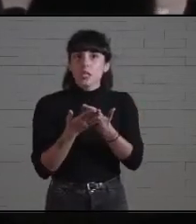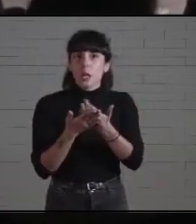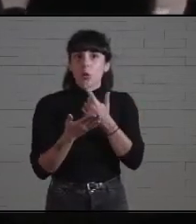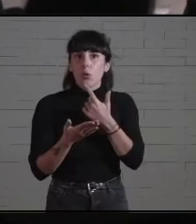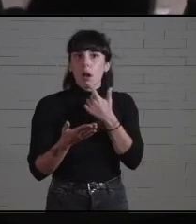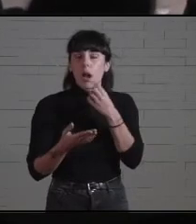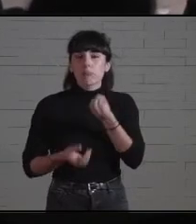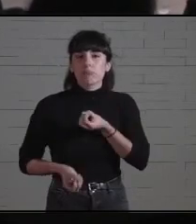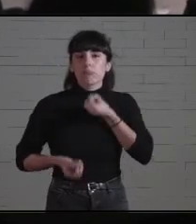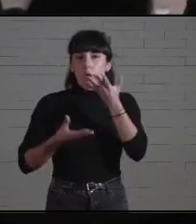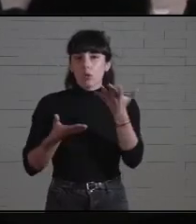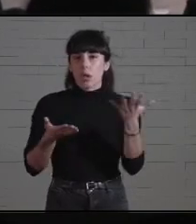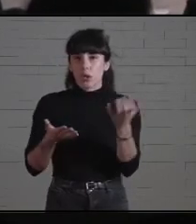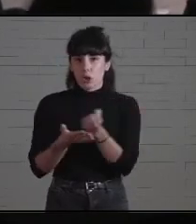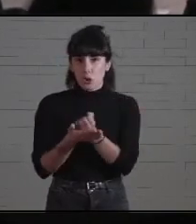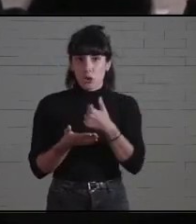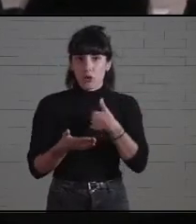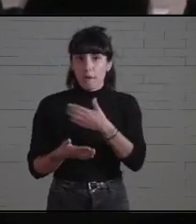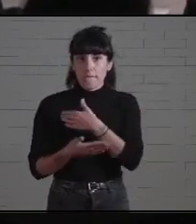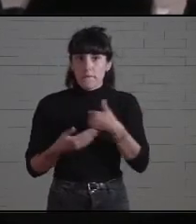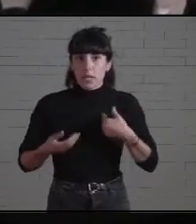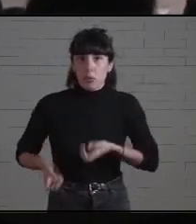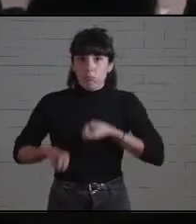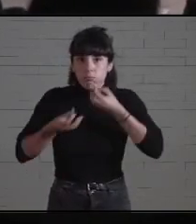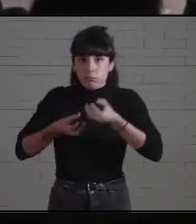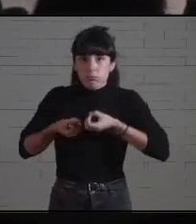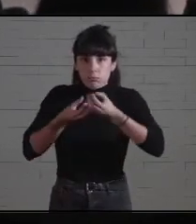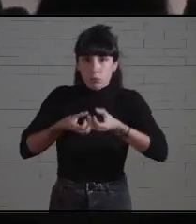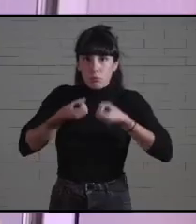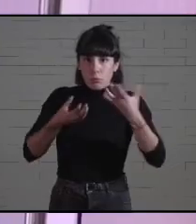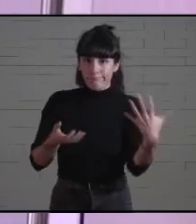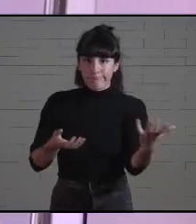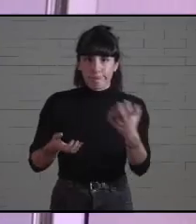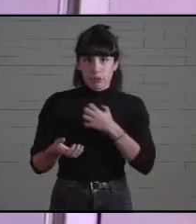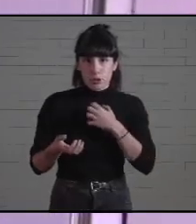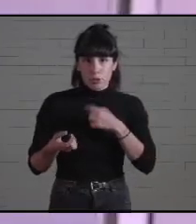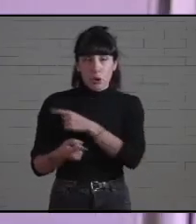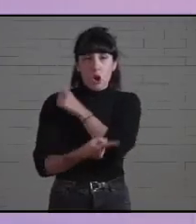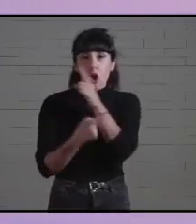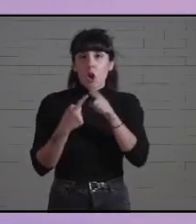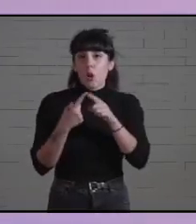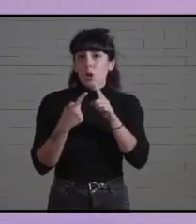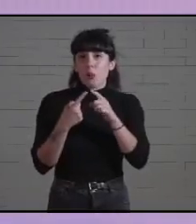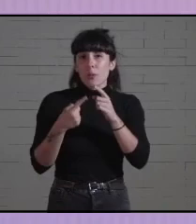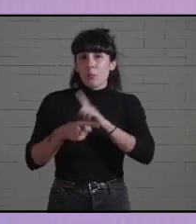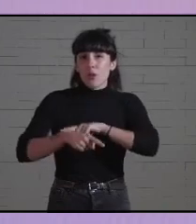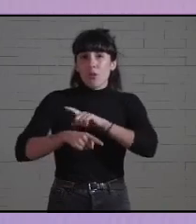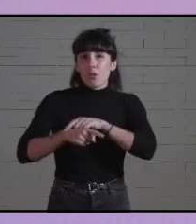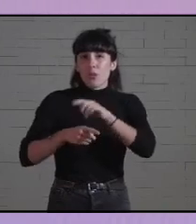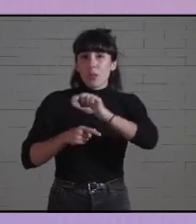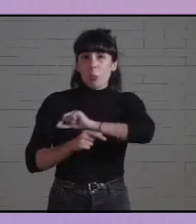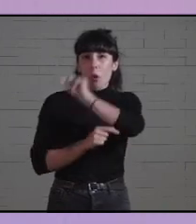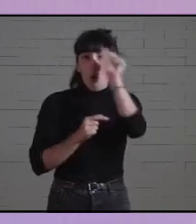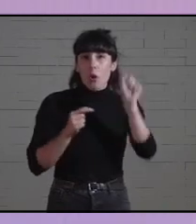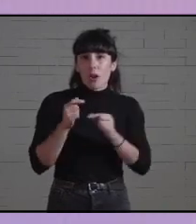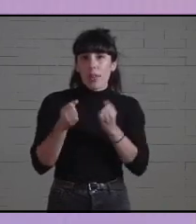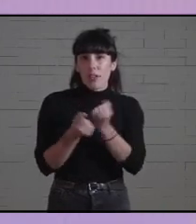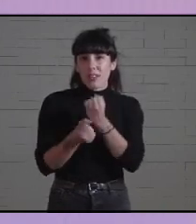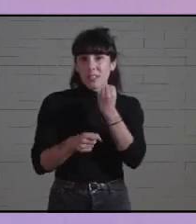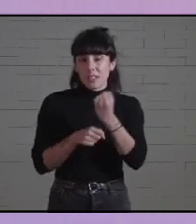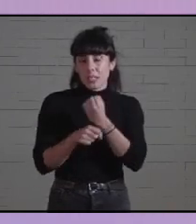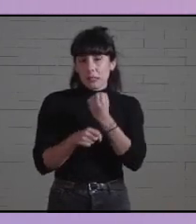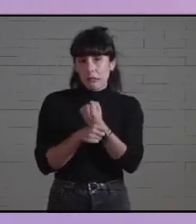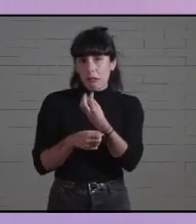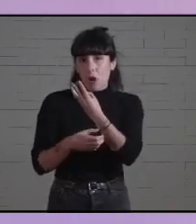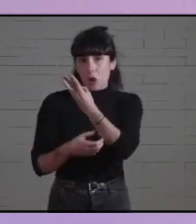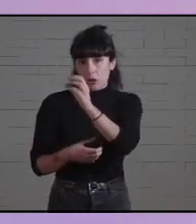perdido el hilo, quiero contar todo y reducir la jornada laboral ordinaria a entre 30 y 35